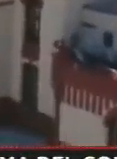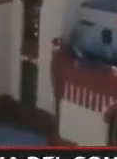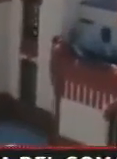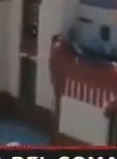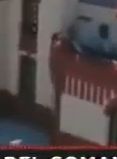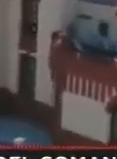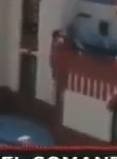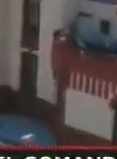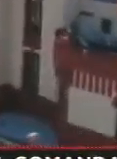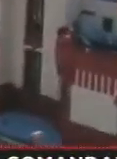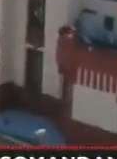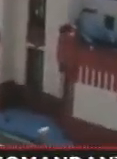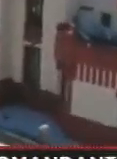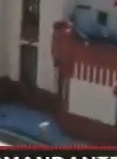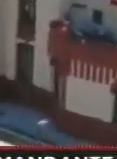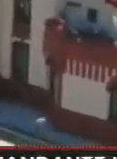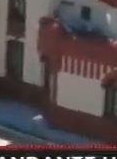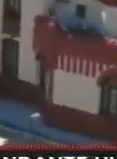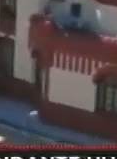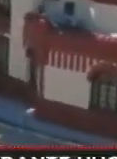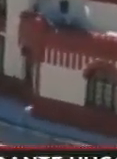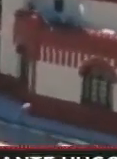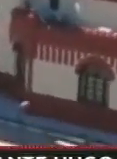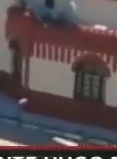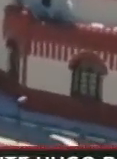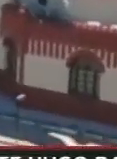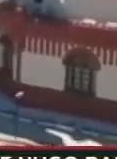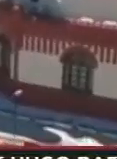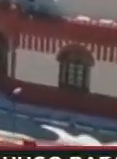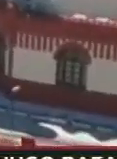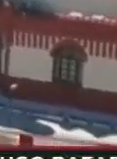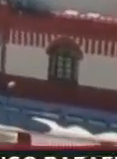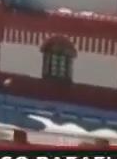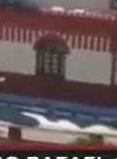capital. Con esta información y con estas imágenes despedimos este contacto. Adelante.